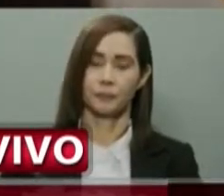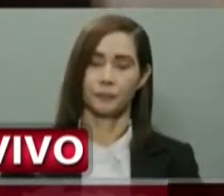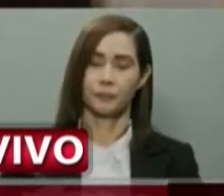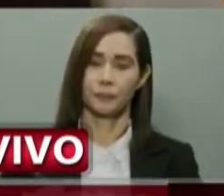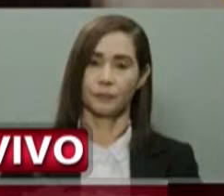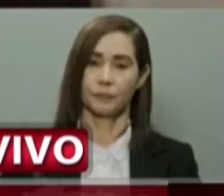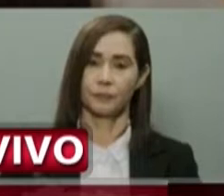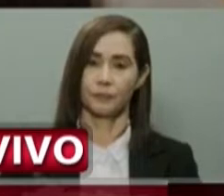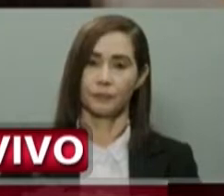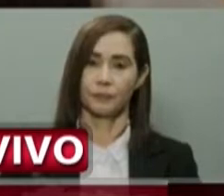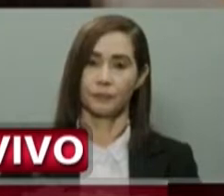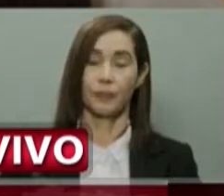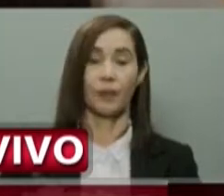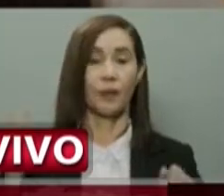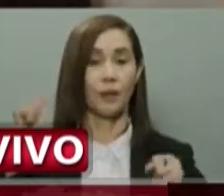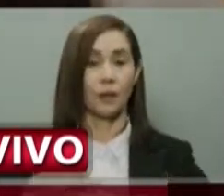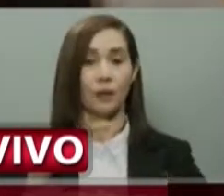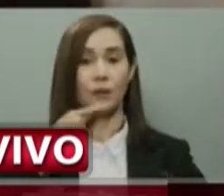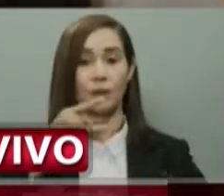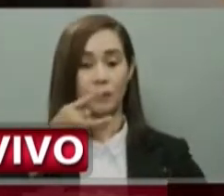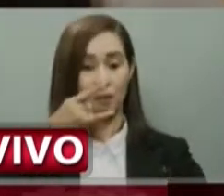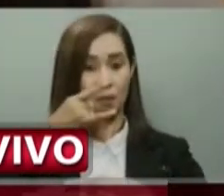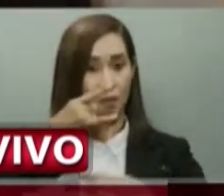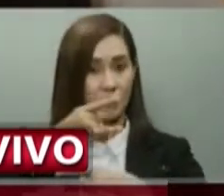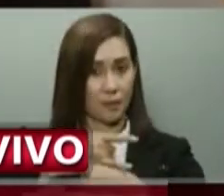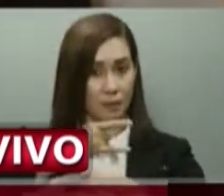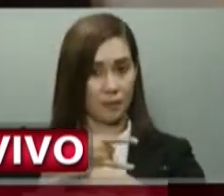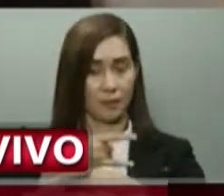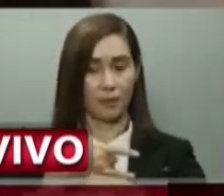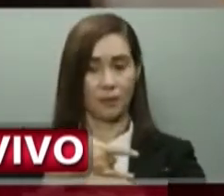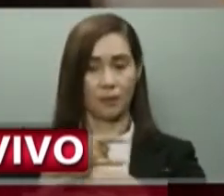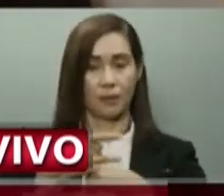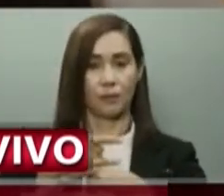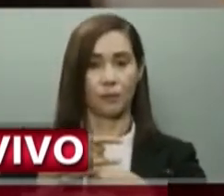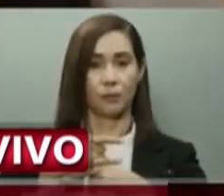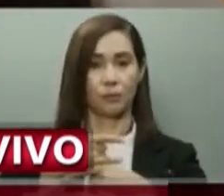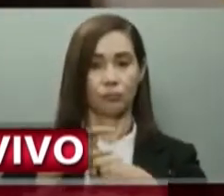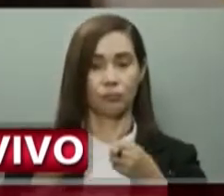Haití es uno de nuestros principales socios de exportación,